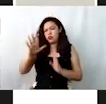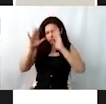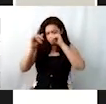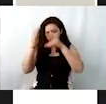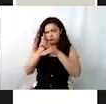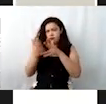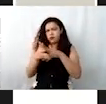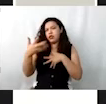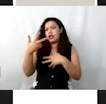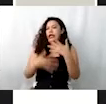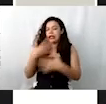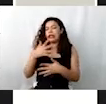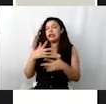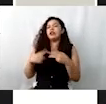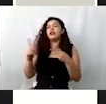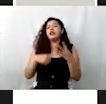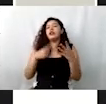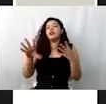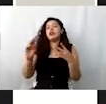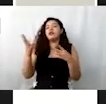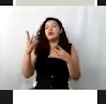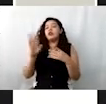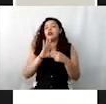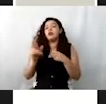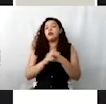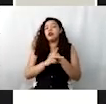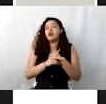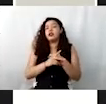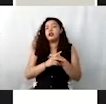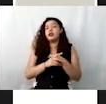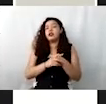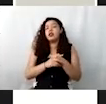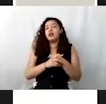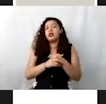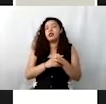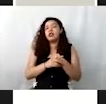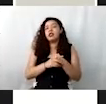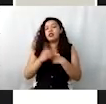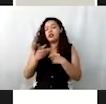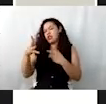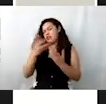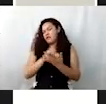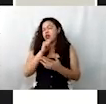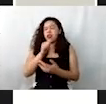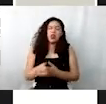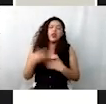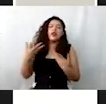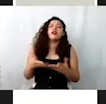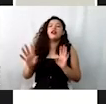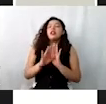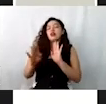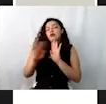Naciones Unidas, 193 países, de los cuales la República Dominicana. Entonces, es un guión para